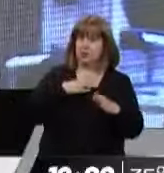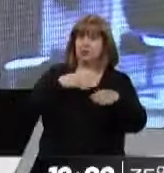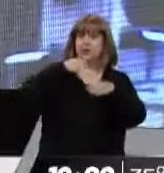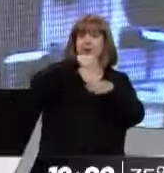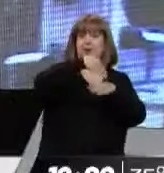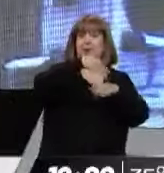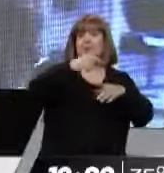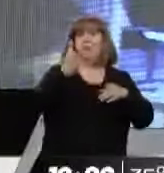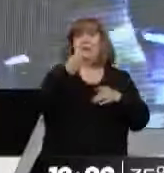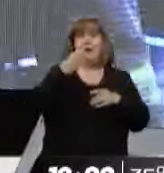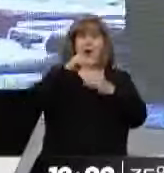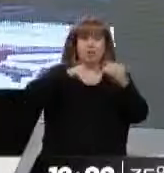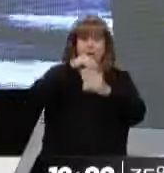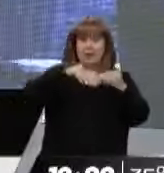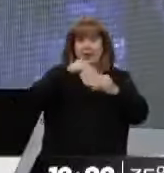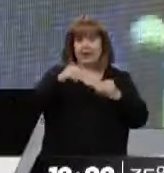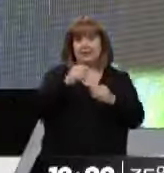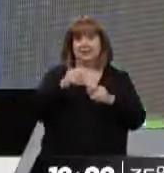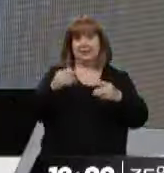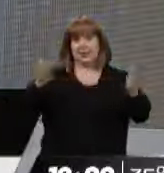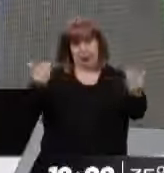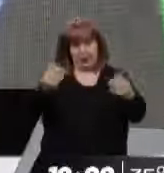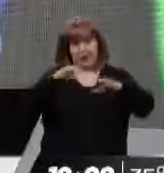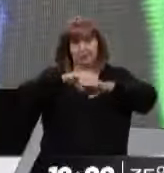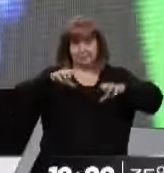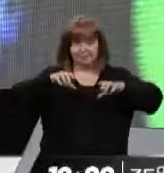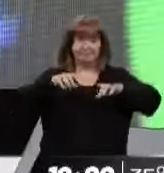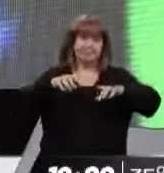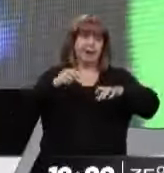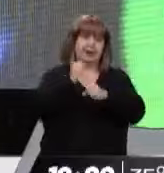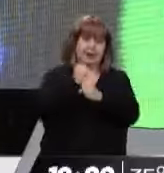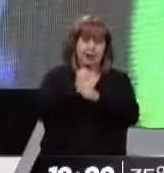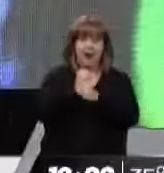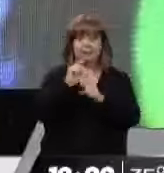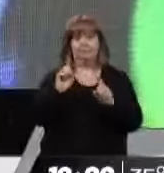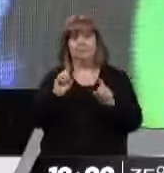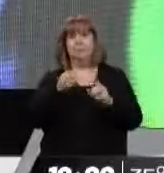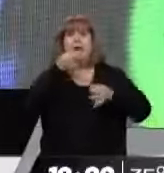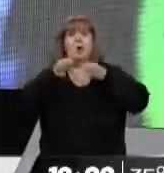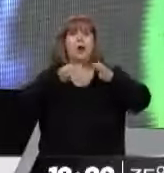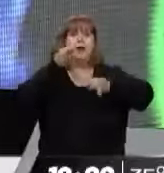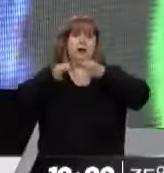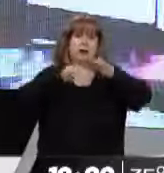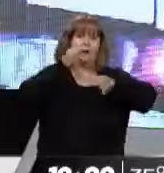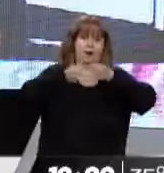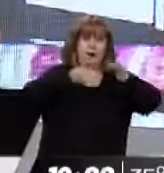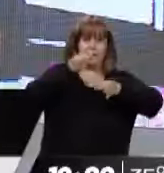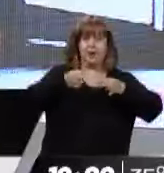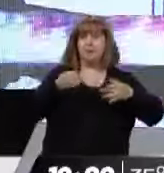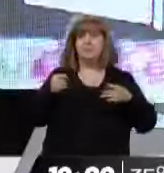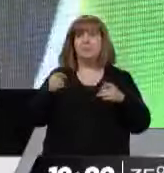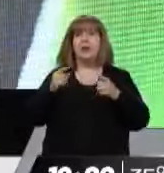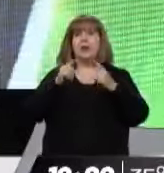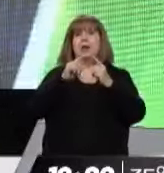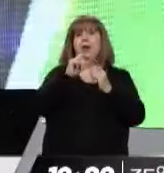con los feriantes, en donde mantenemos todo este tipo de avances que se refieren en prioridad